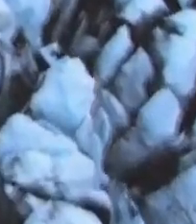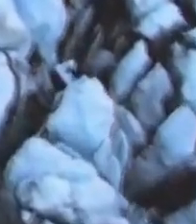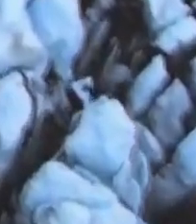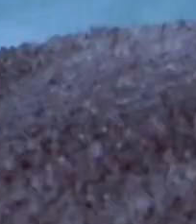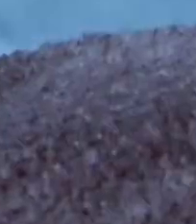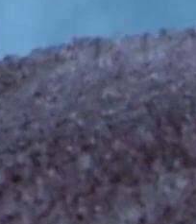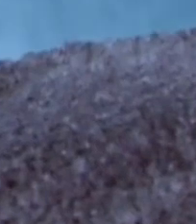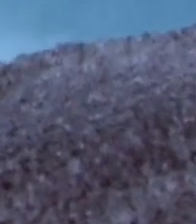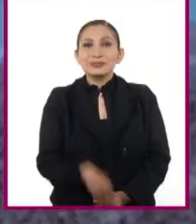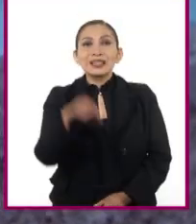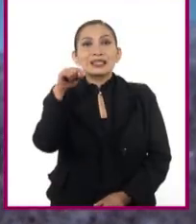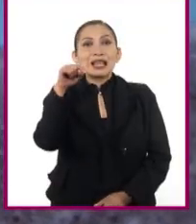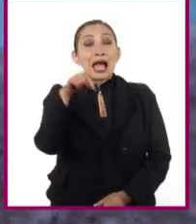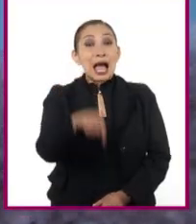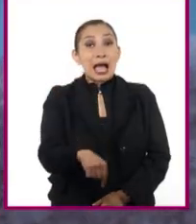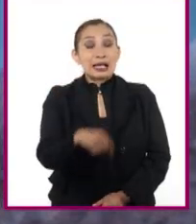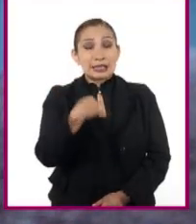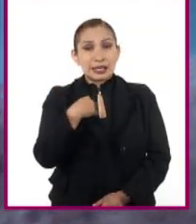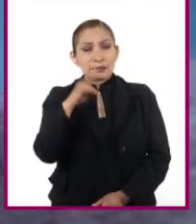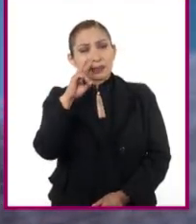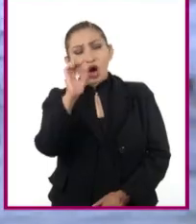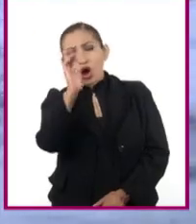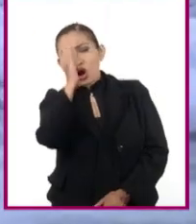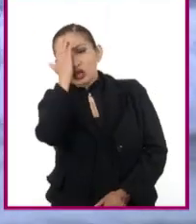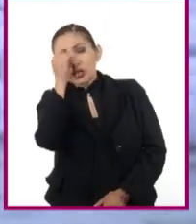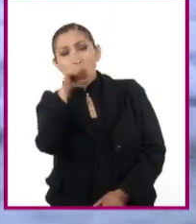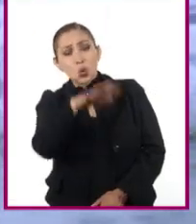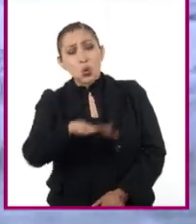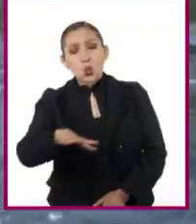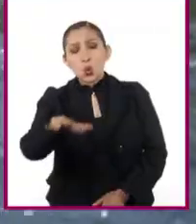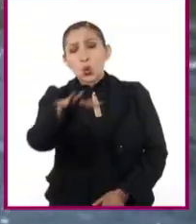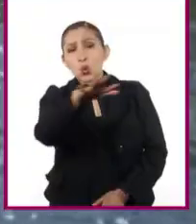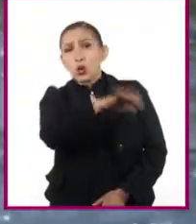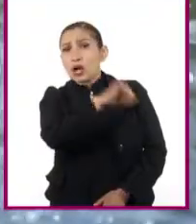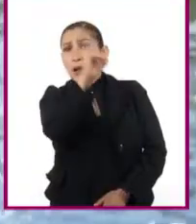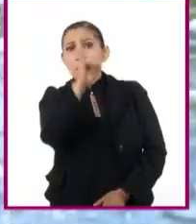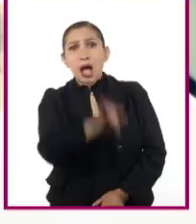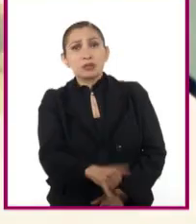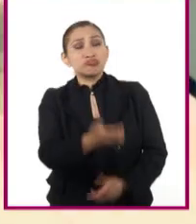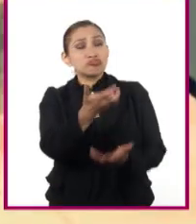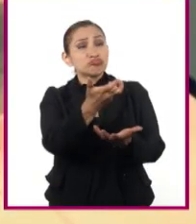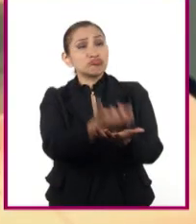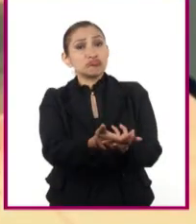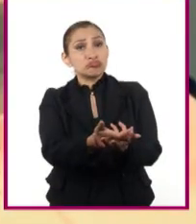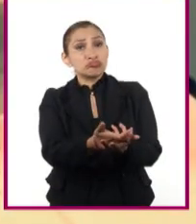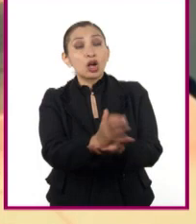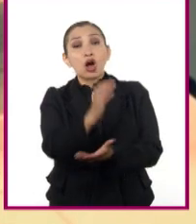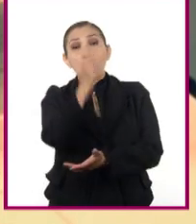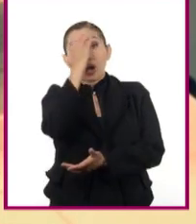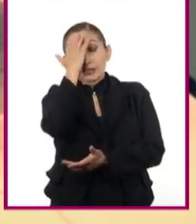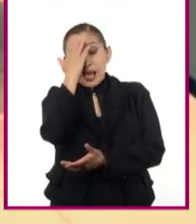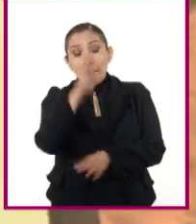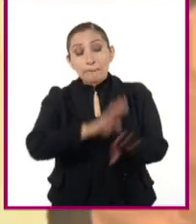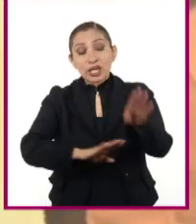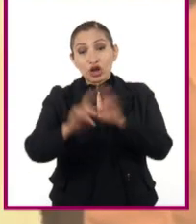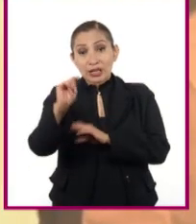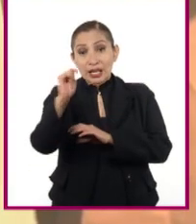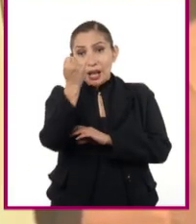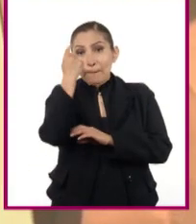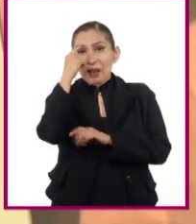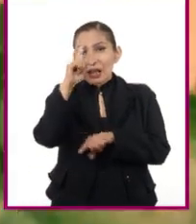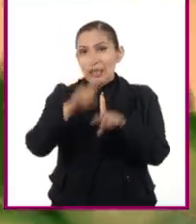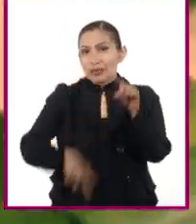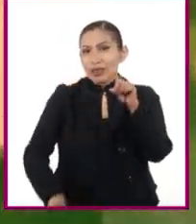En este programa, nos empaparemos de un recurso que jamás está en reposo. Conoceremos la biotecnología